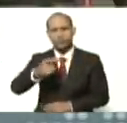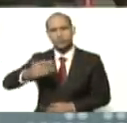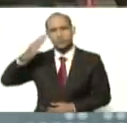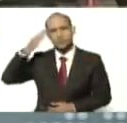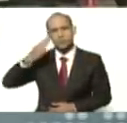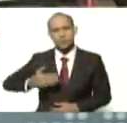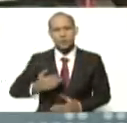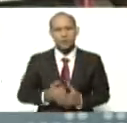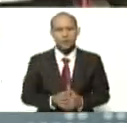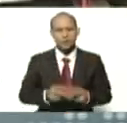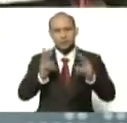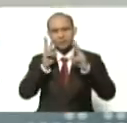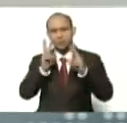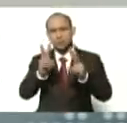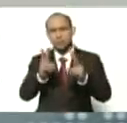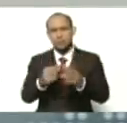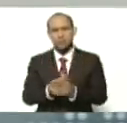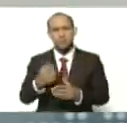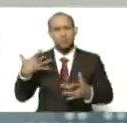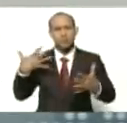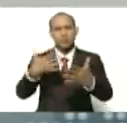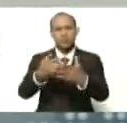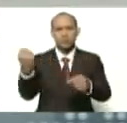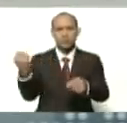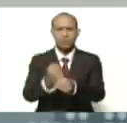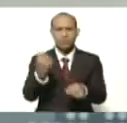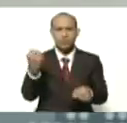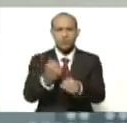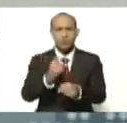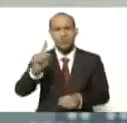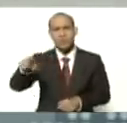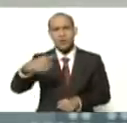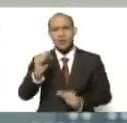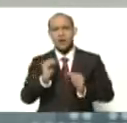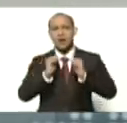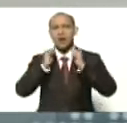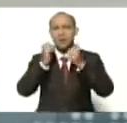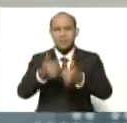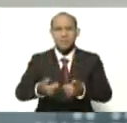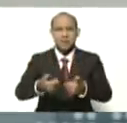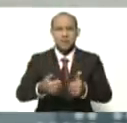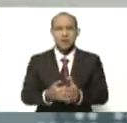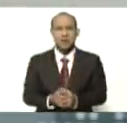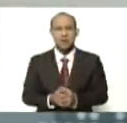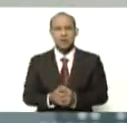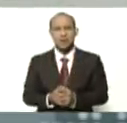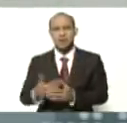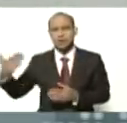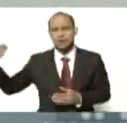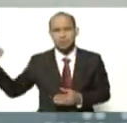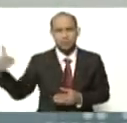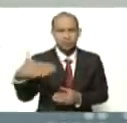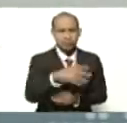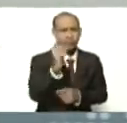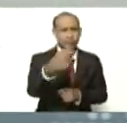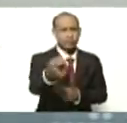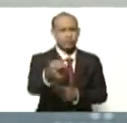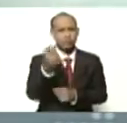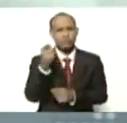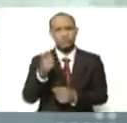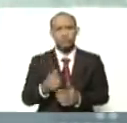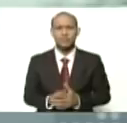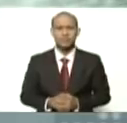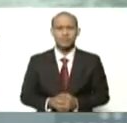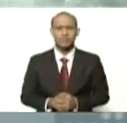mírenlos allí en plena faena y mañana ya empieza la zafra de la sardina llamada si